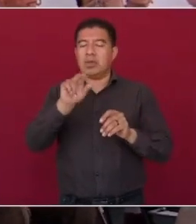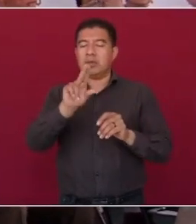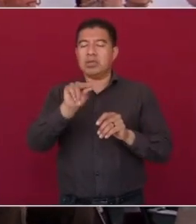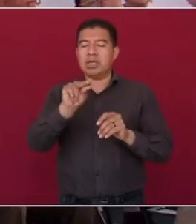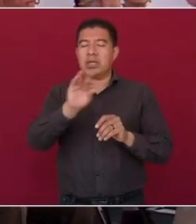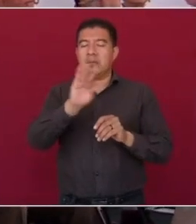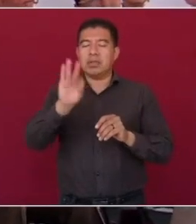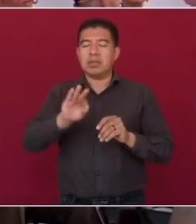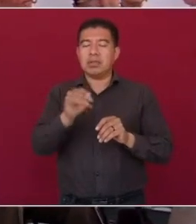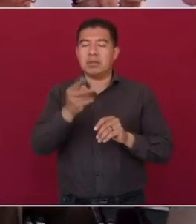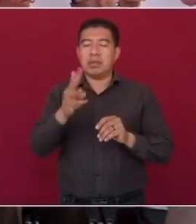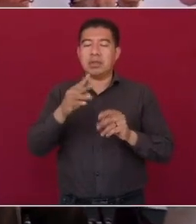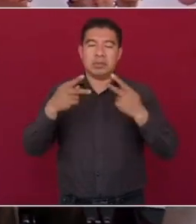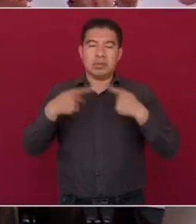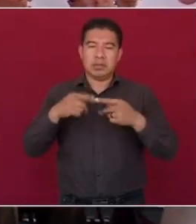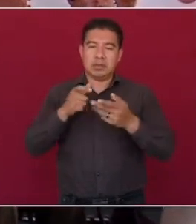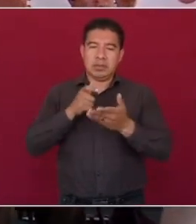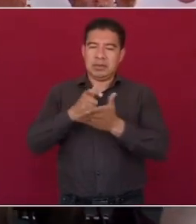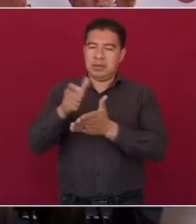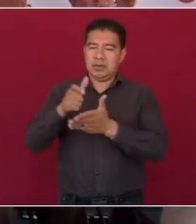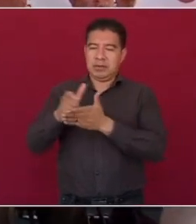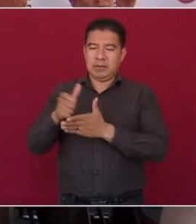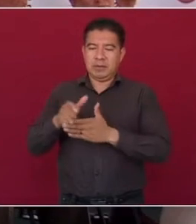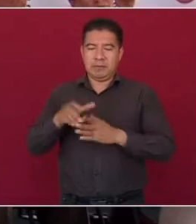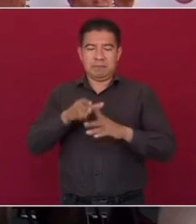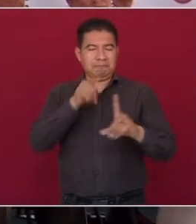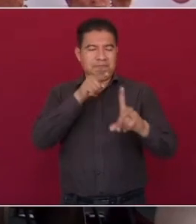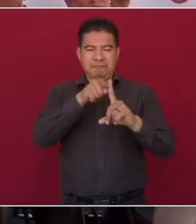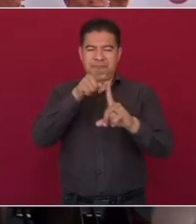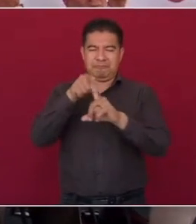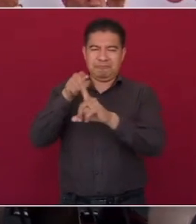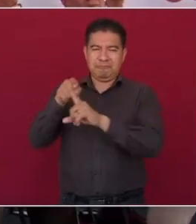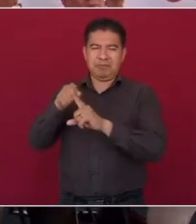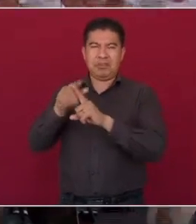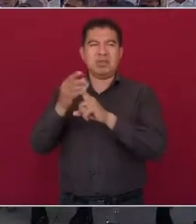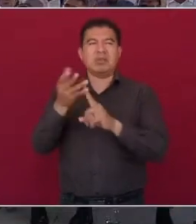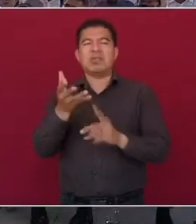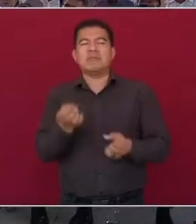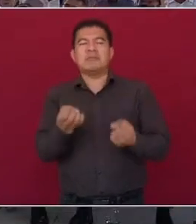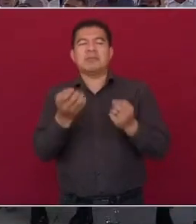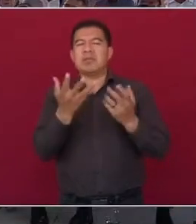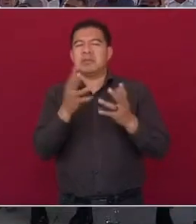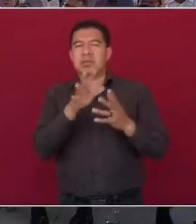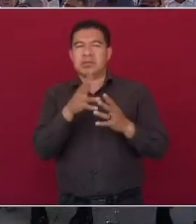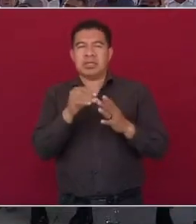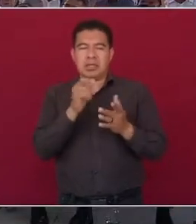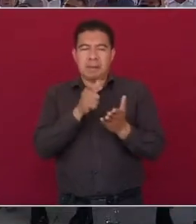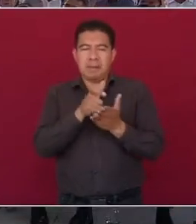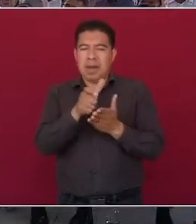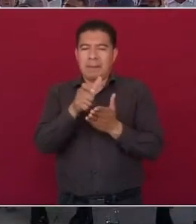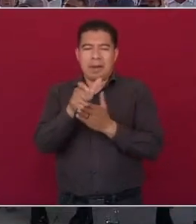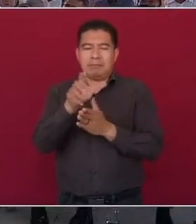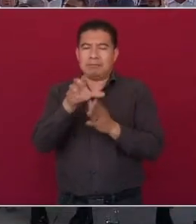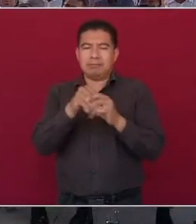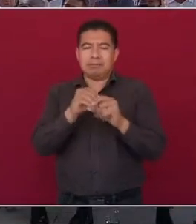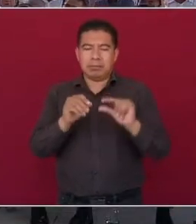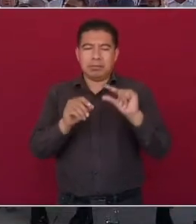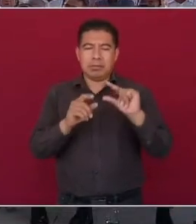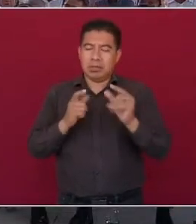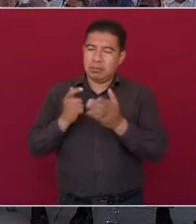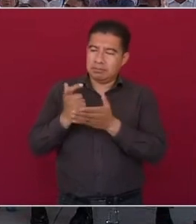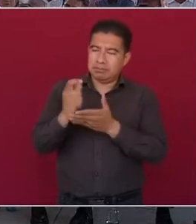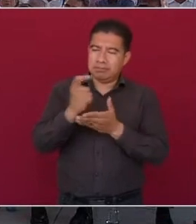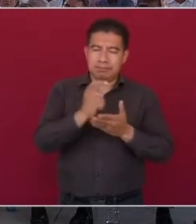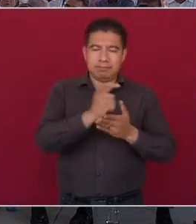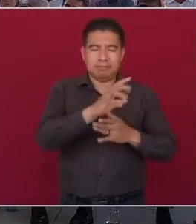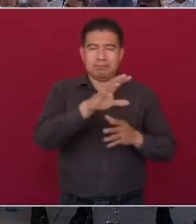México llega sin intermediarios, cuando menos una pequeña cantidad del presupuesto